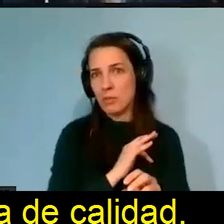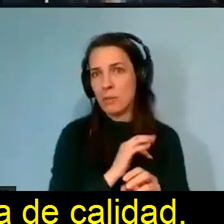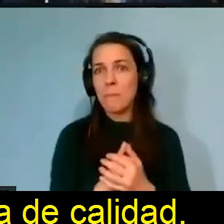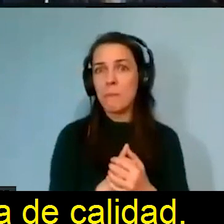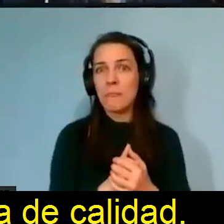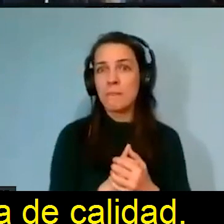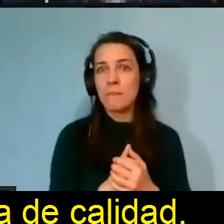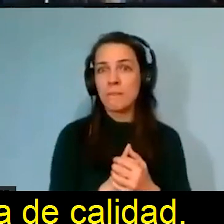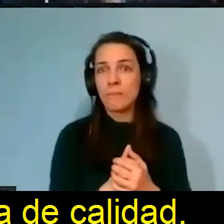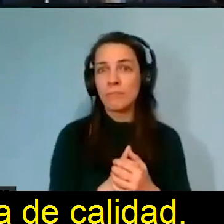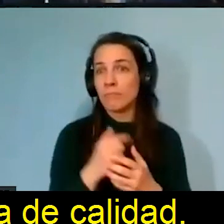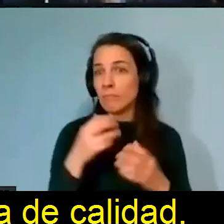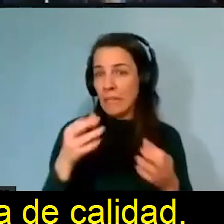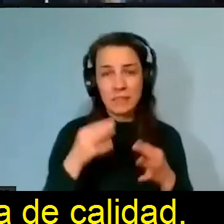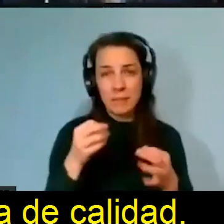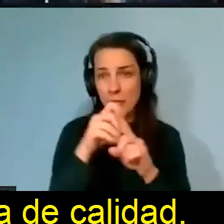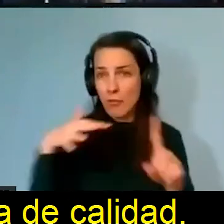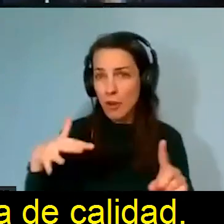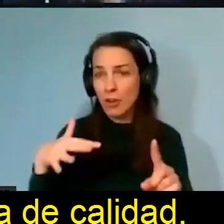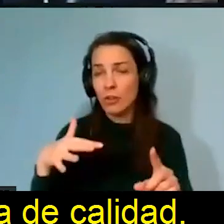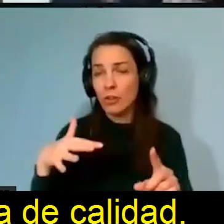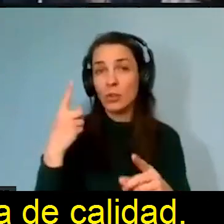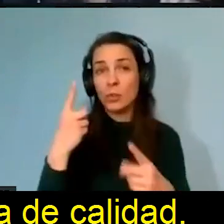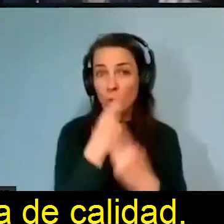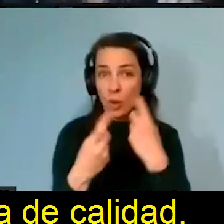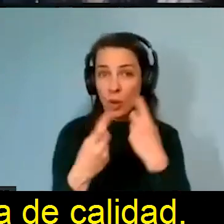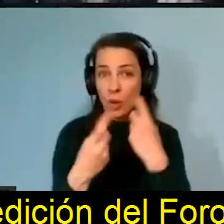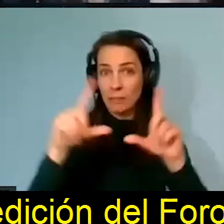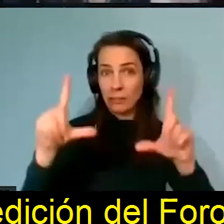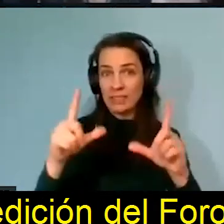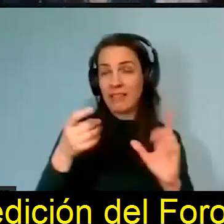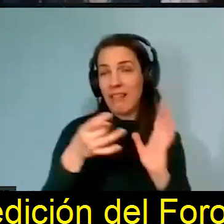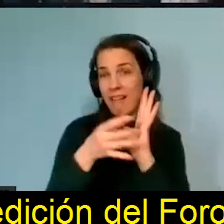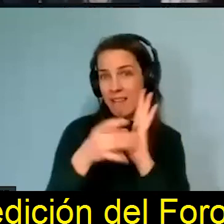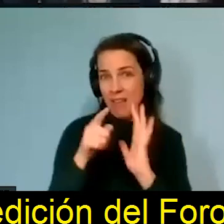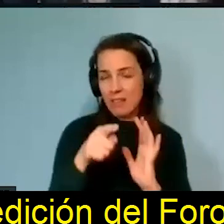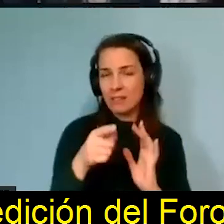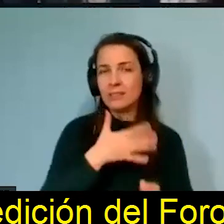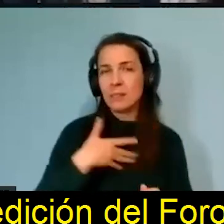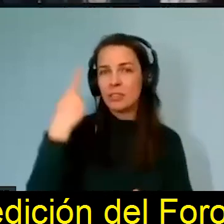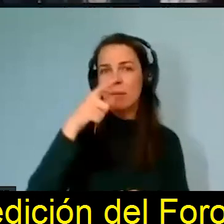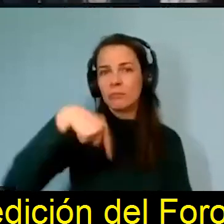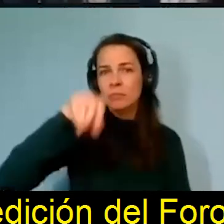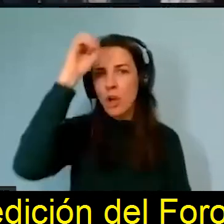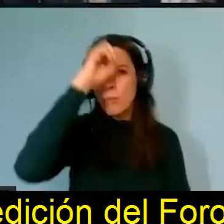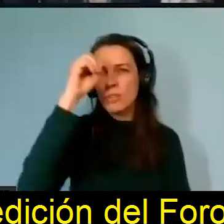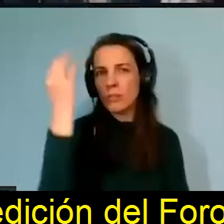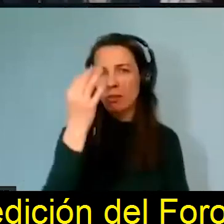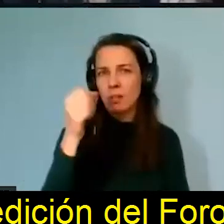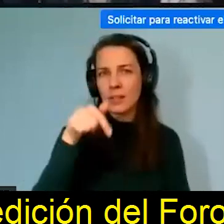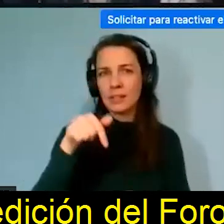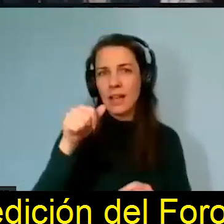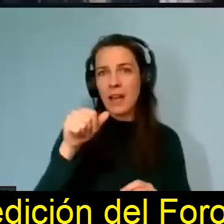Y como siempre en estos foros, una encuesta de calidad. Queremos saber qué os ha parecido esta